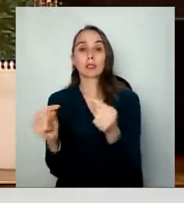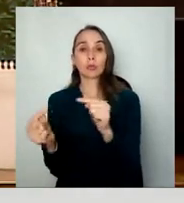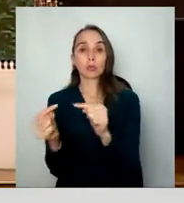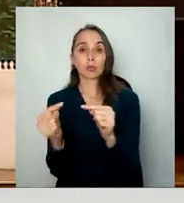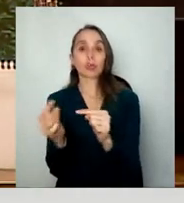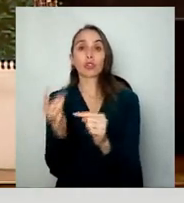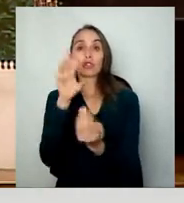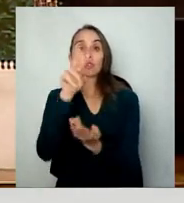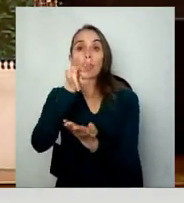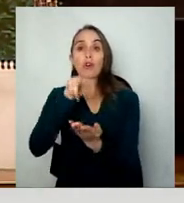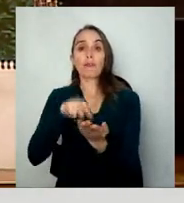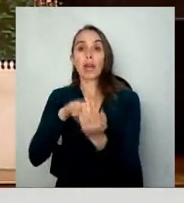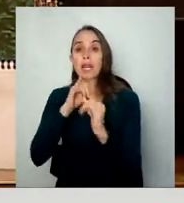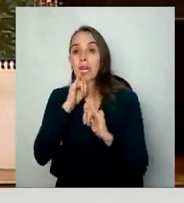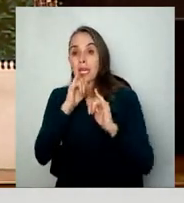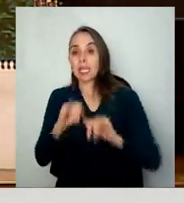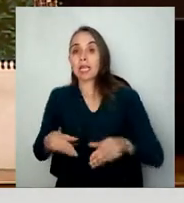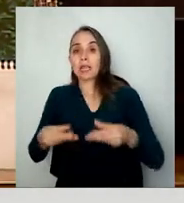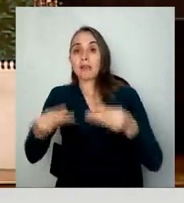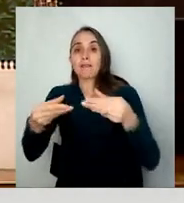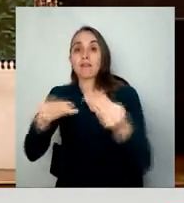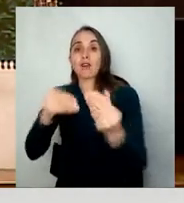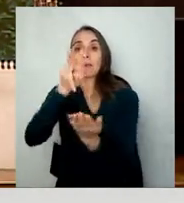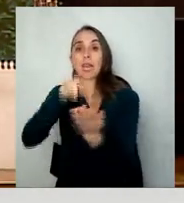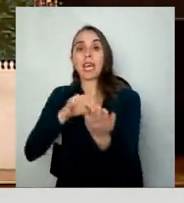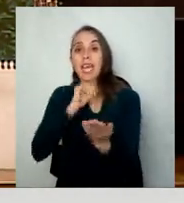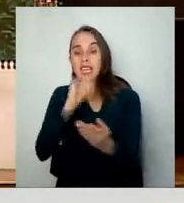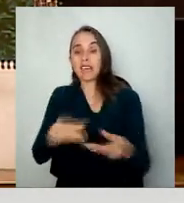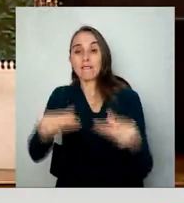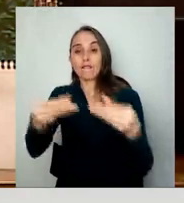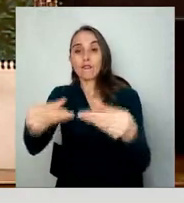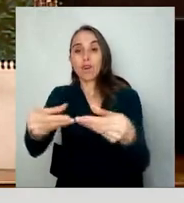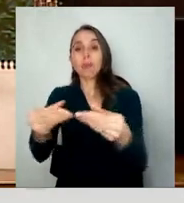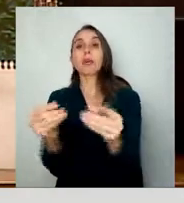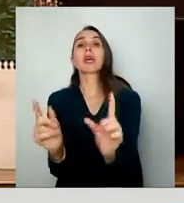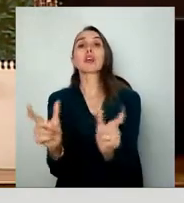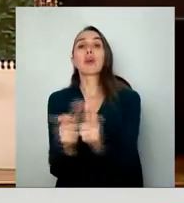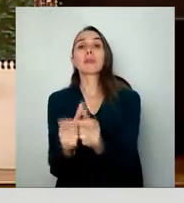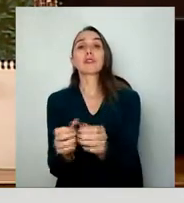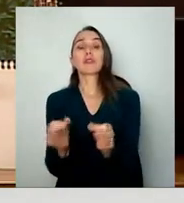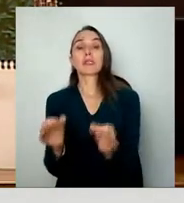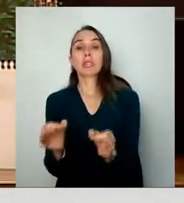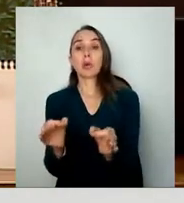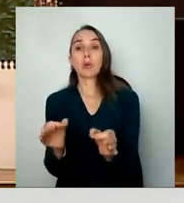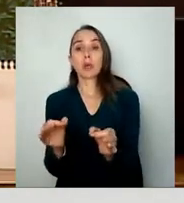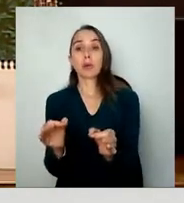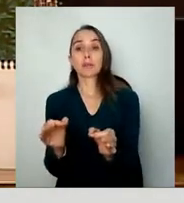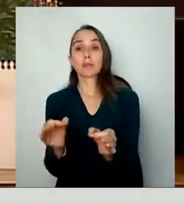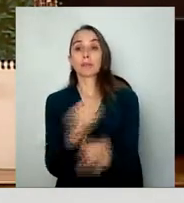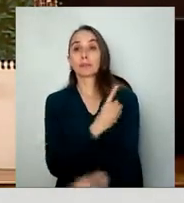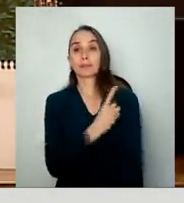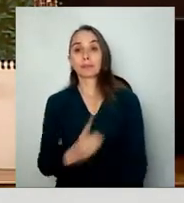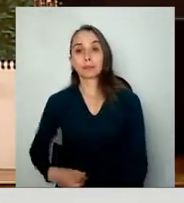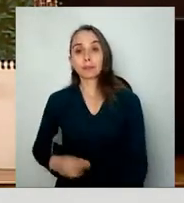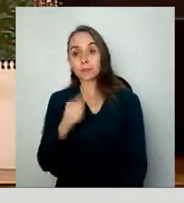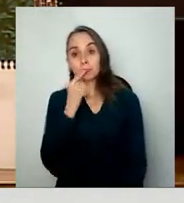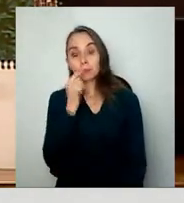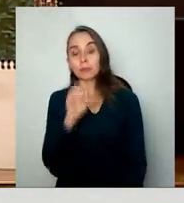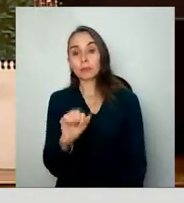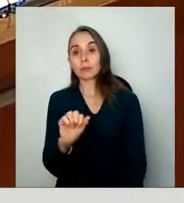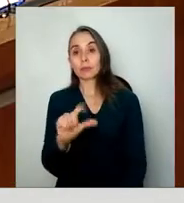lectura del informe rinde el informe de la comisión de seguridad el diputado Jorge alessandri